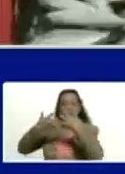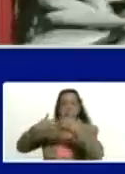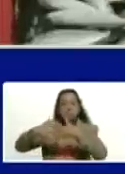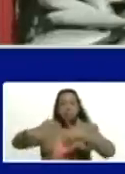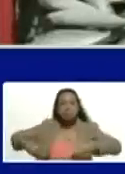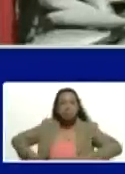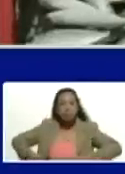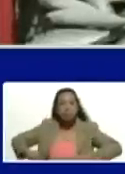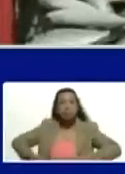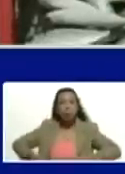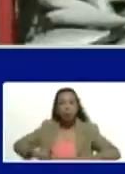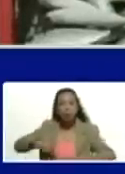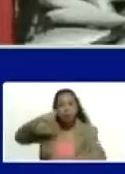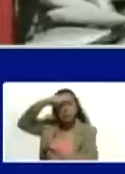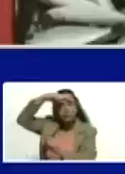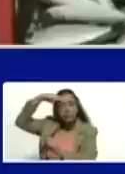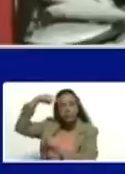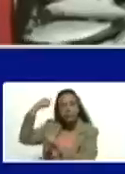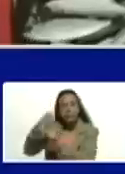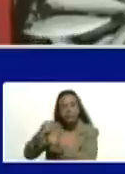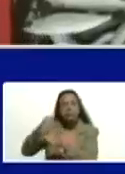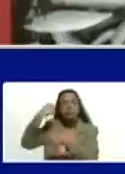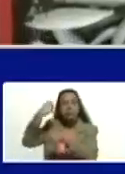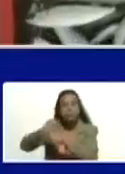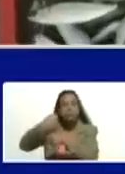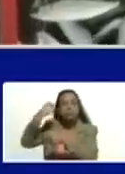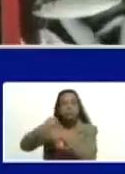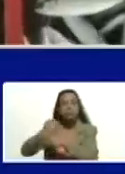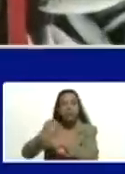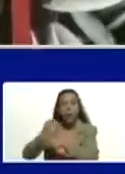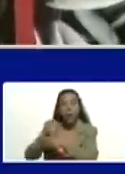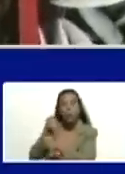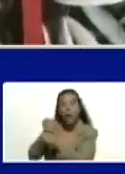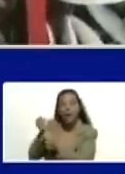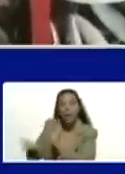de cómo el empeño puede más que la maldad.